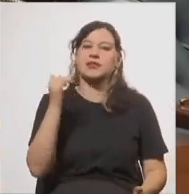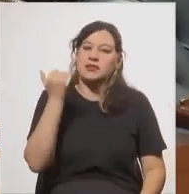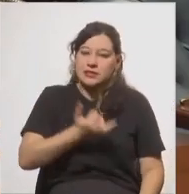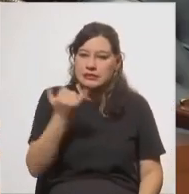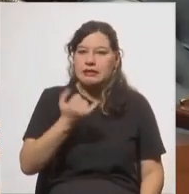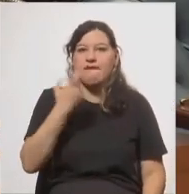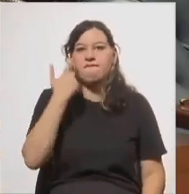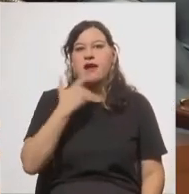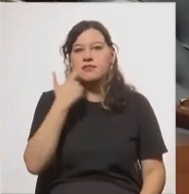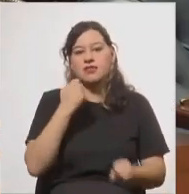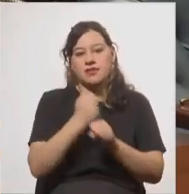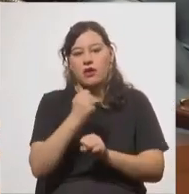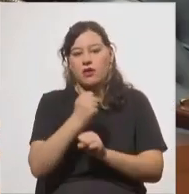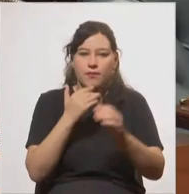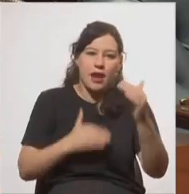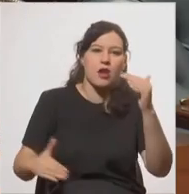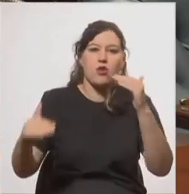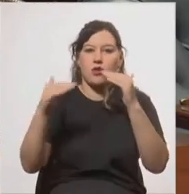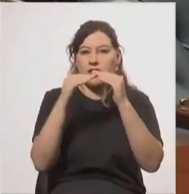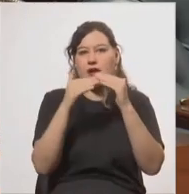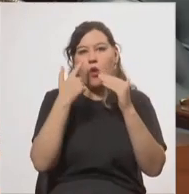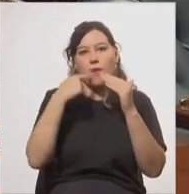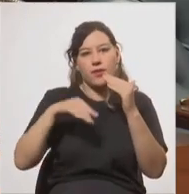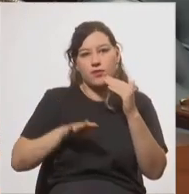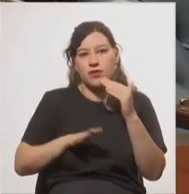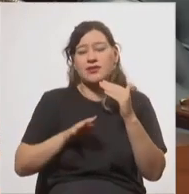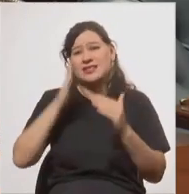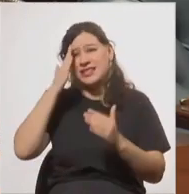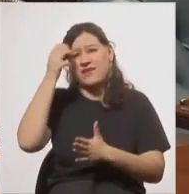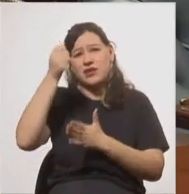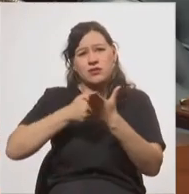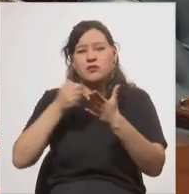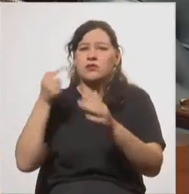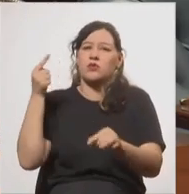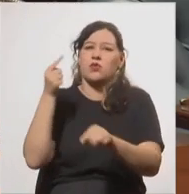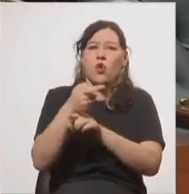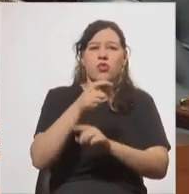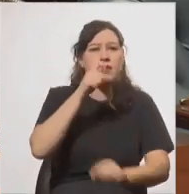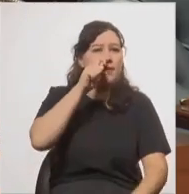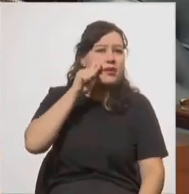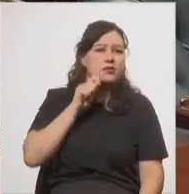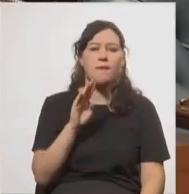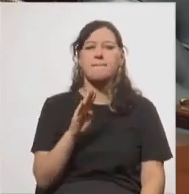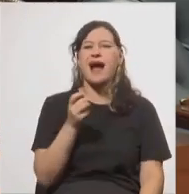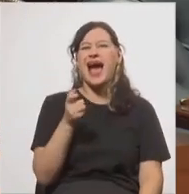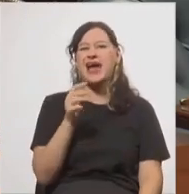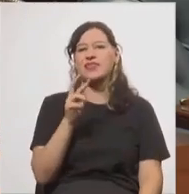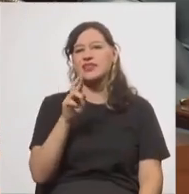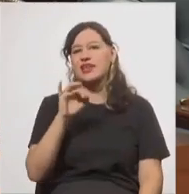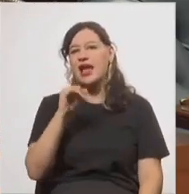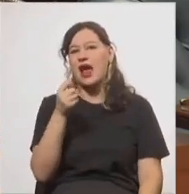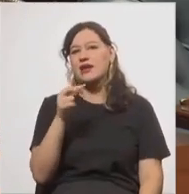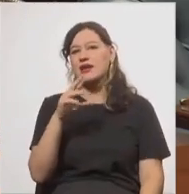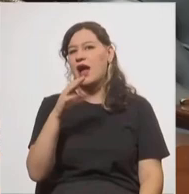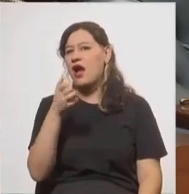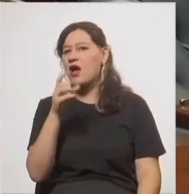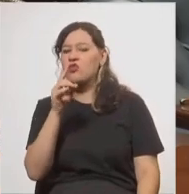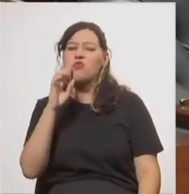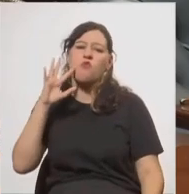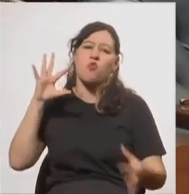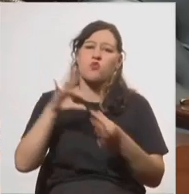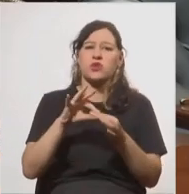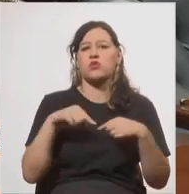mujer. Sabemos que este combate contra el machismo y el patriarcado tan arraigados en nuestra cultura